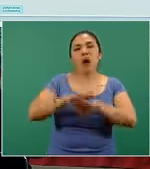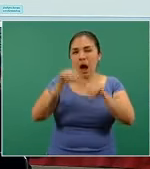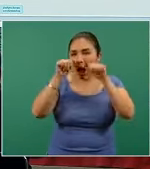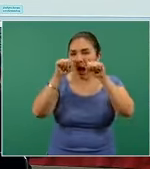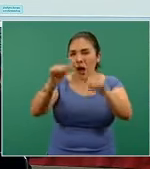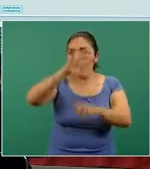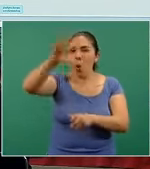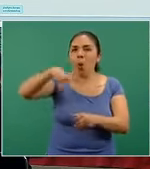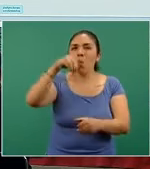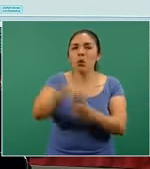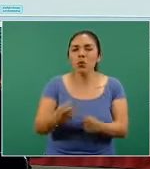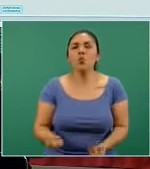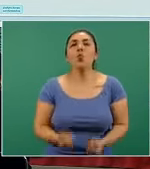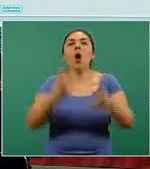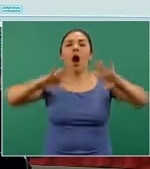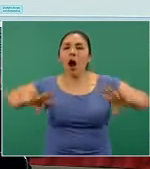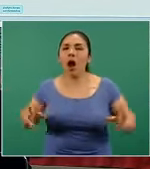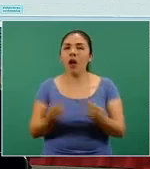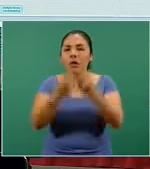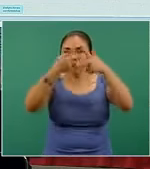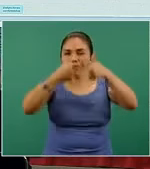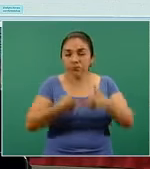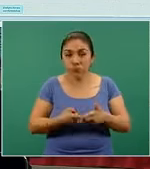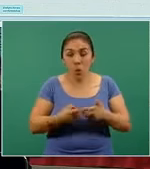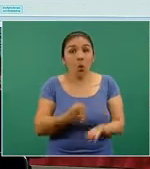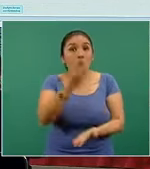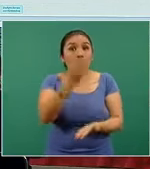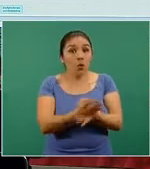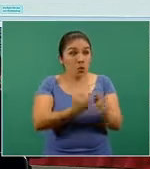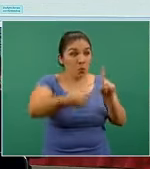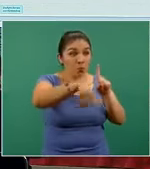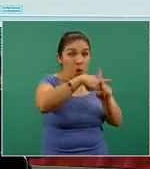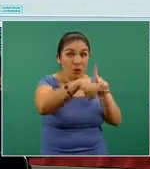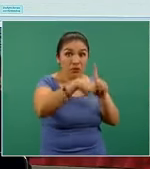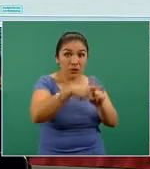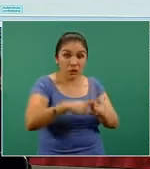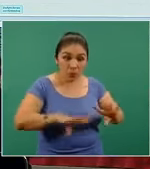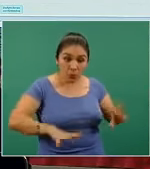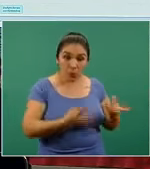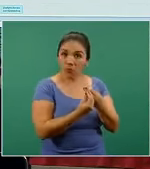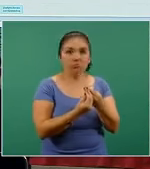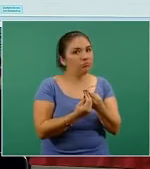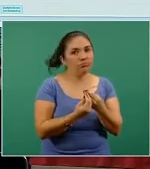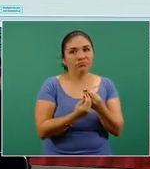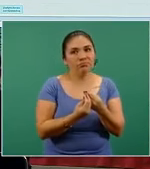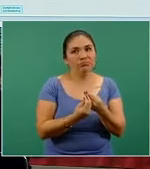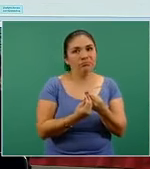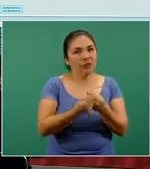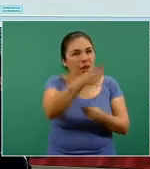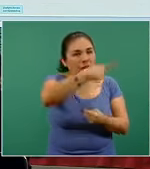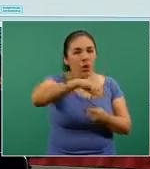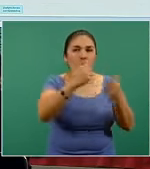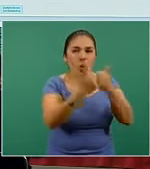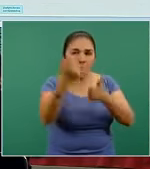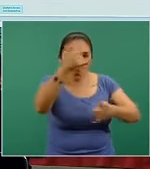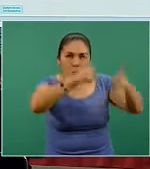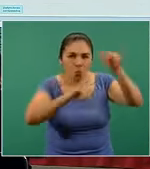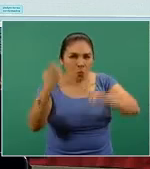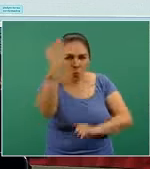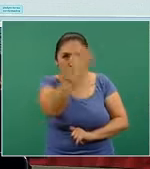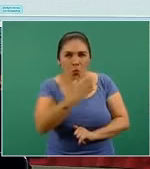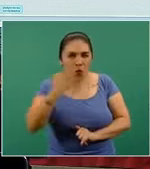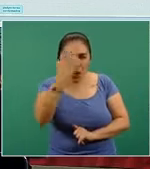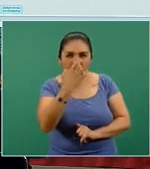total de casos estimados, no solamente los confirmados, no solamente los que dan positivo a una prueba